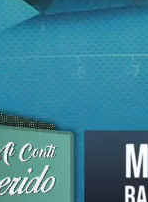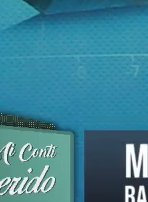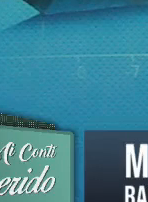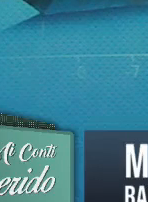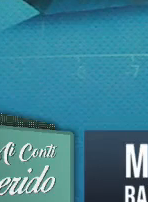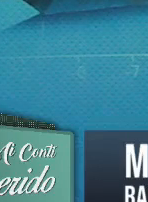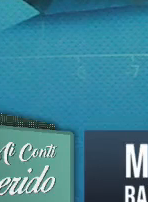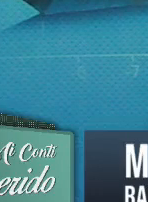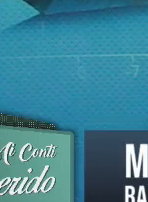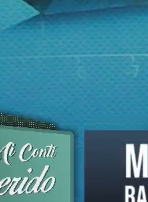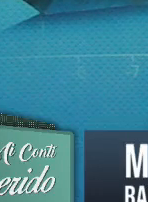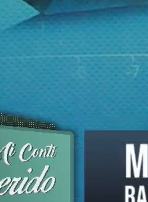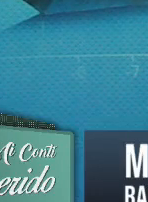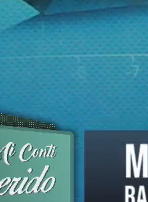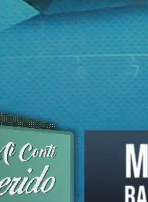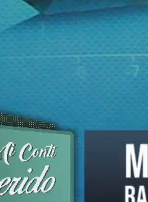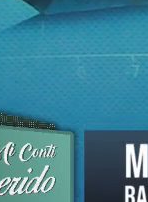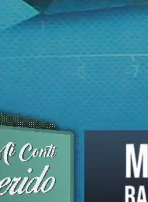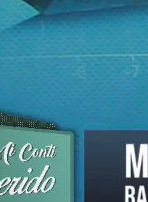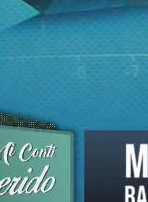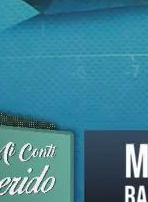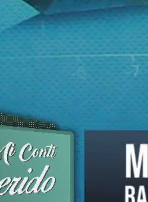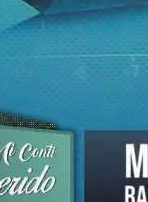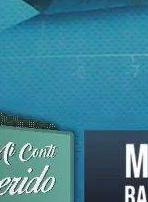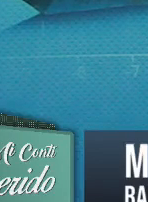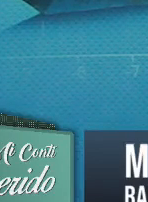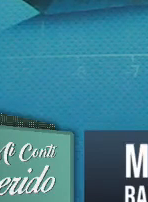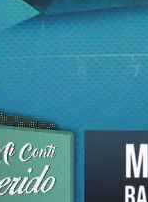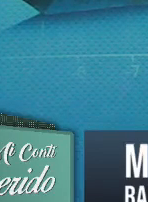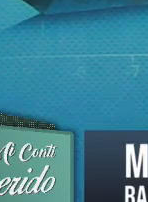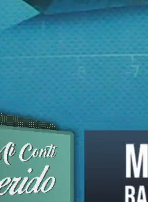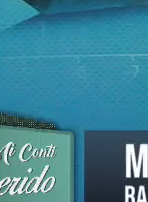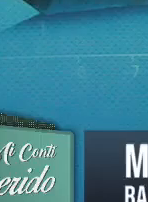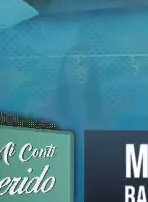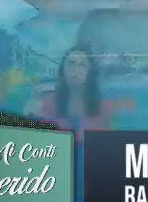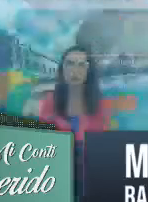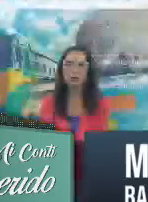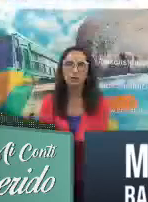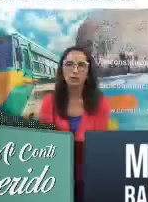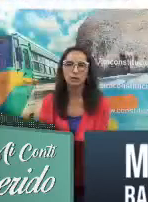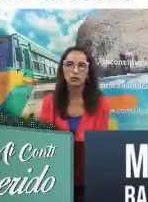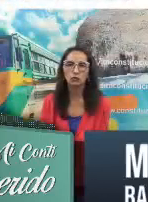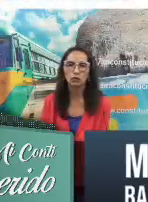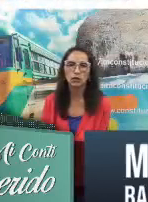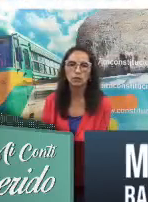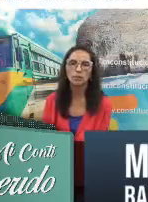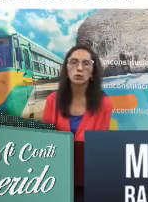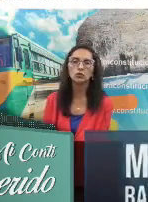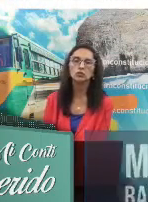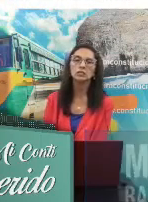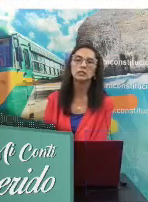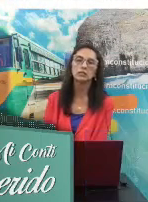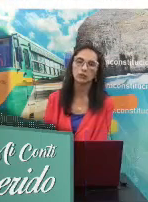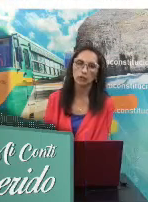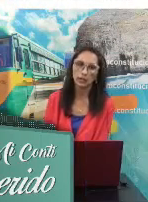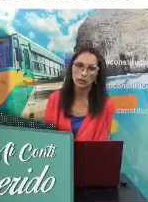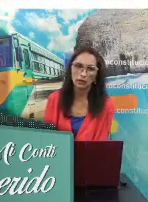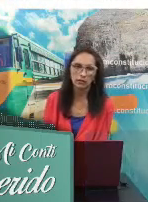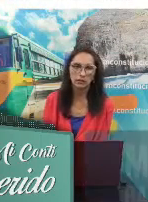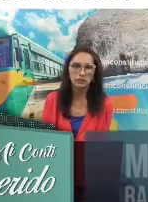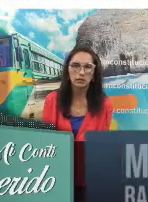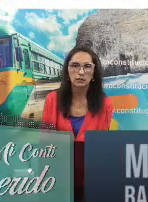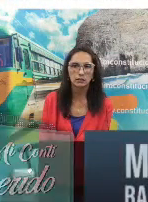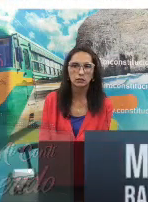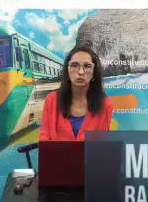compartirlas también con ustedes, que no todo es pandemia, que esto sí tiene que ver con la pandemia, pero que tiene que ver con su lado positivo. Ahí